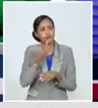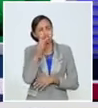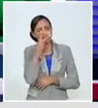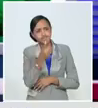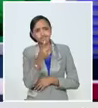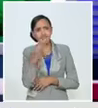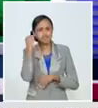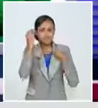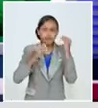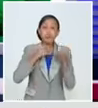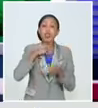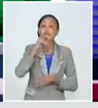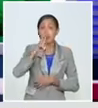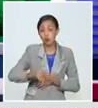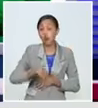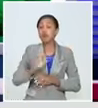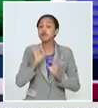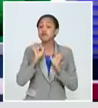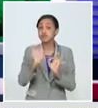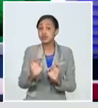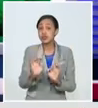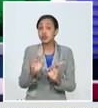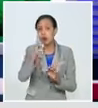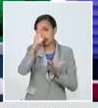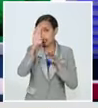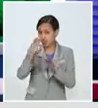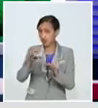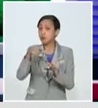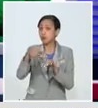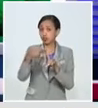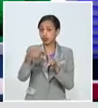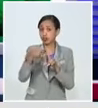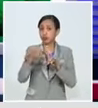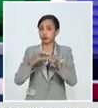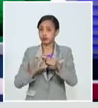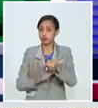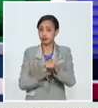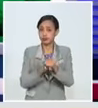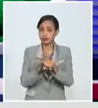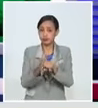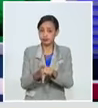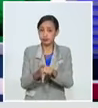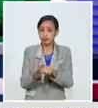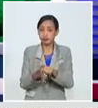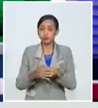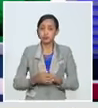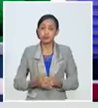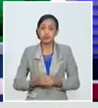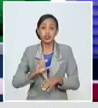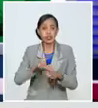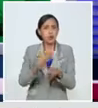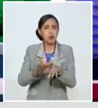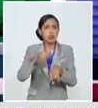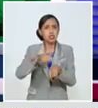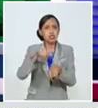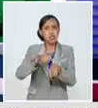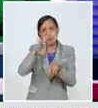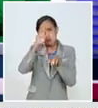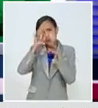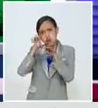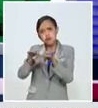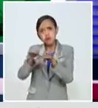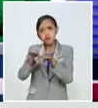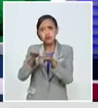el diagnóstico, se ingresó y después de una estadía no